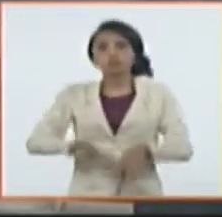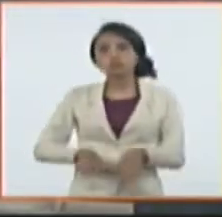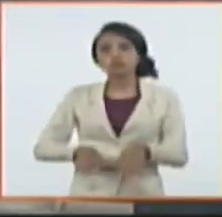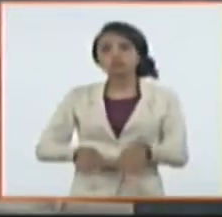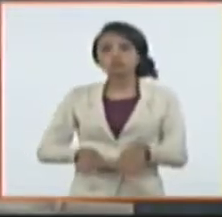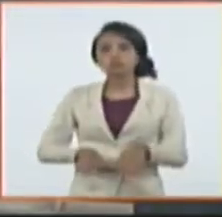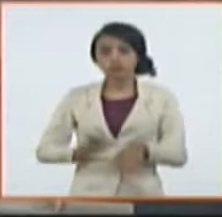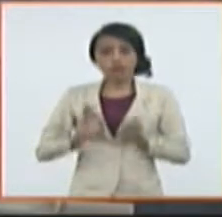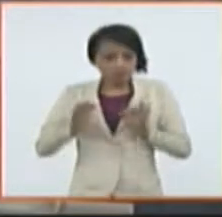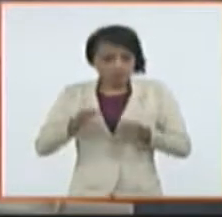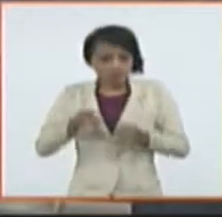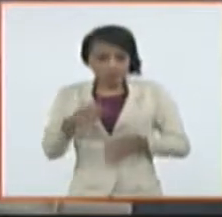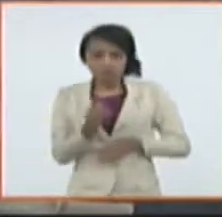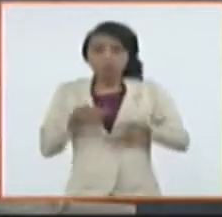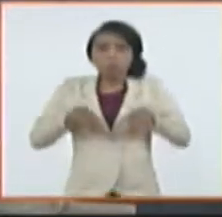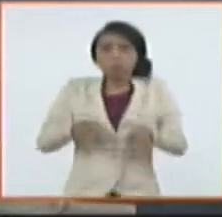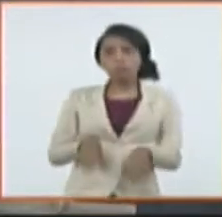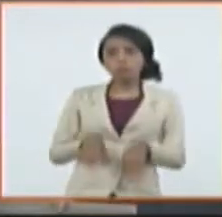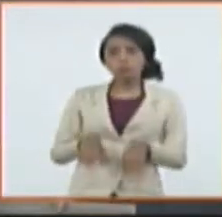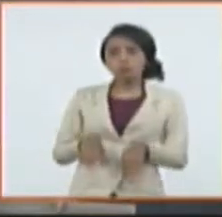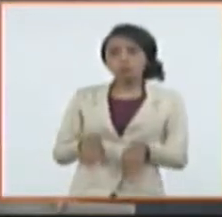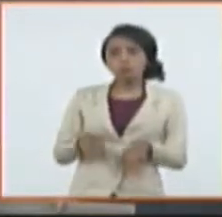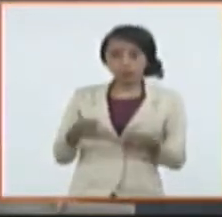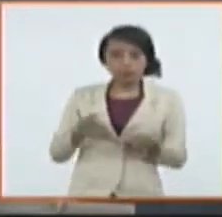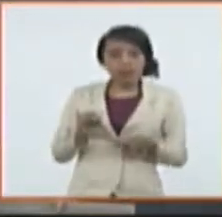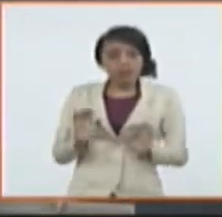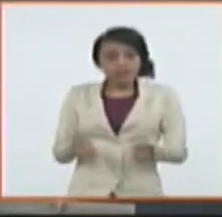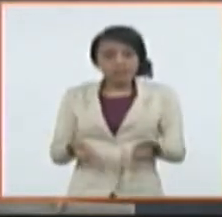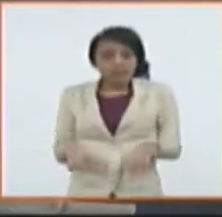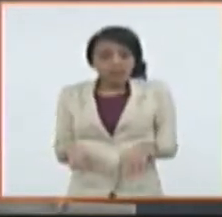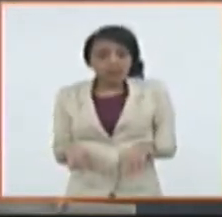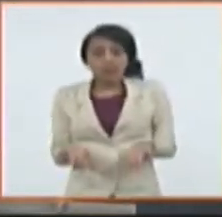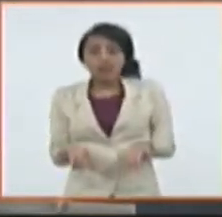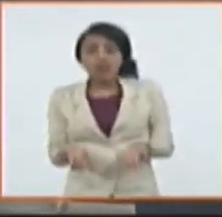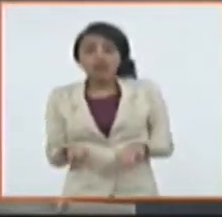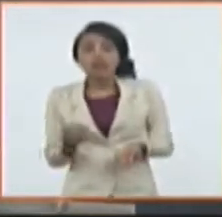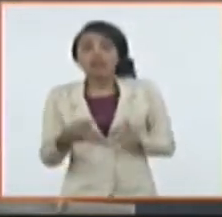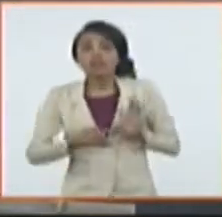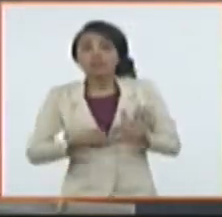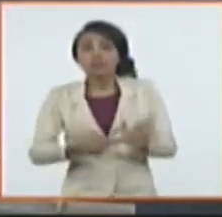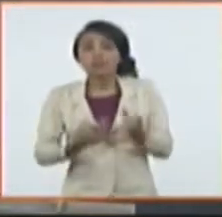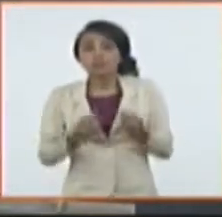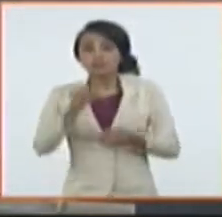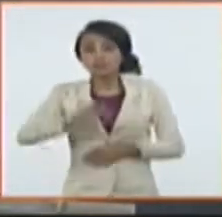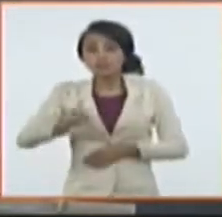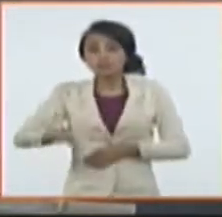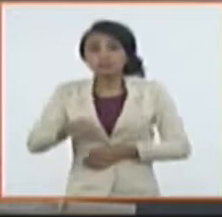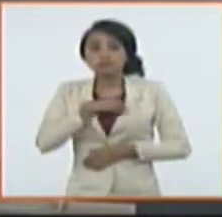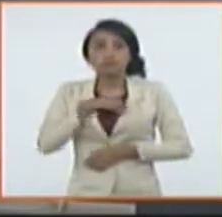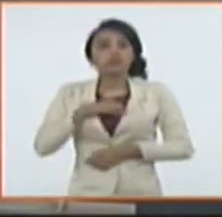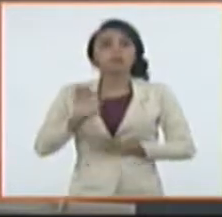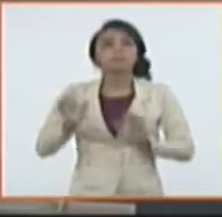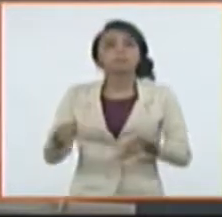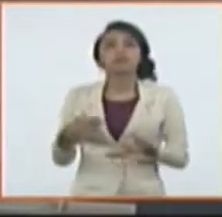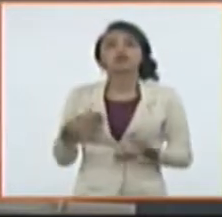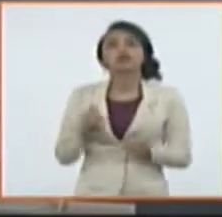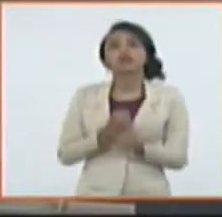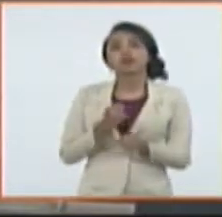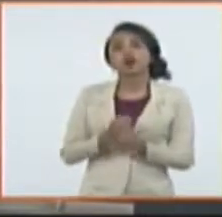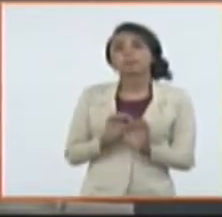no nos sacudimos un poco, no nos damos cuenta de estas cosas. Y eso nos demuestra que tenemos gente que están viviendo en una zona de confort en la